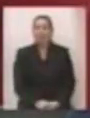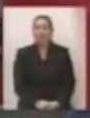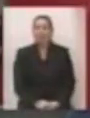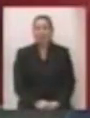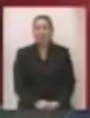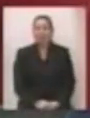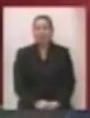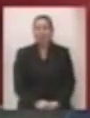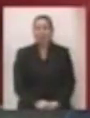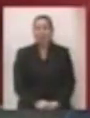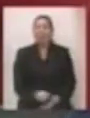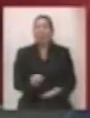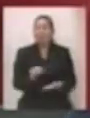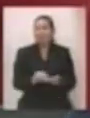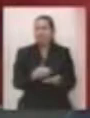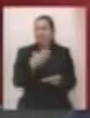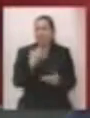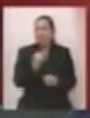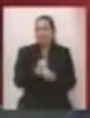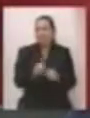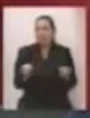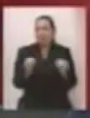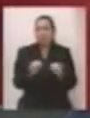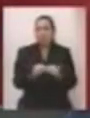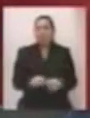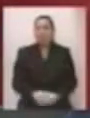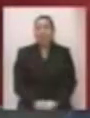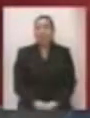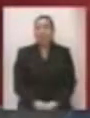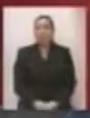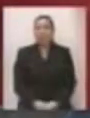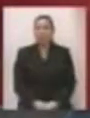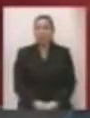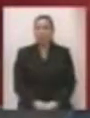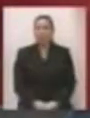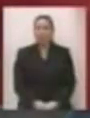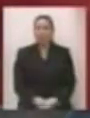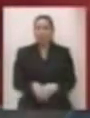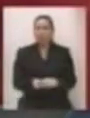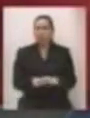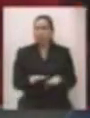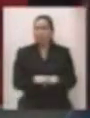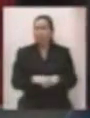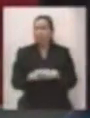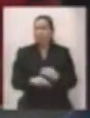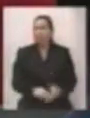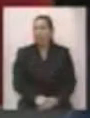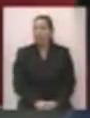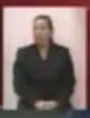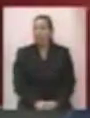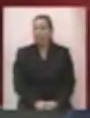Tiempo adicional. Mayor funcionabilidad a esto. Y vuelvo a insistir, incorporándolo al Plan Nacional